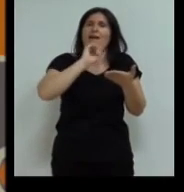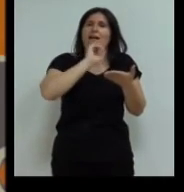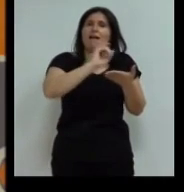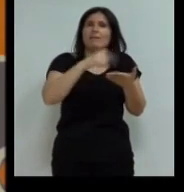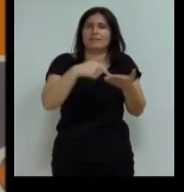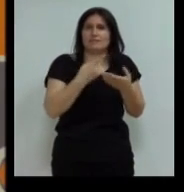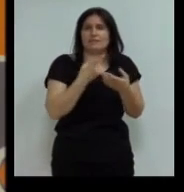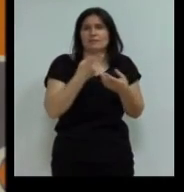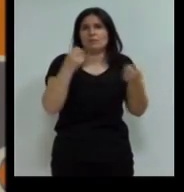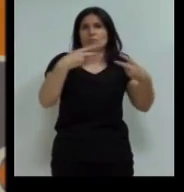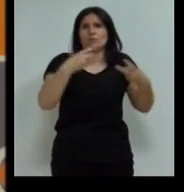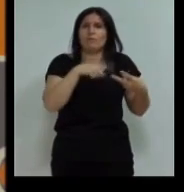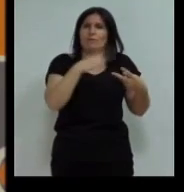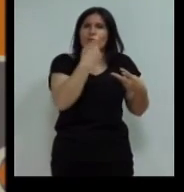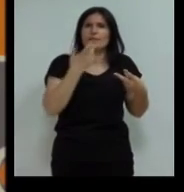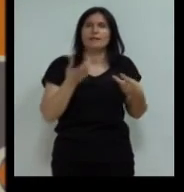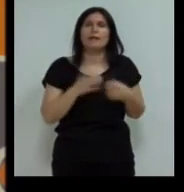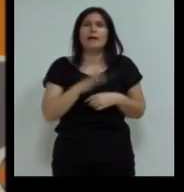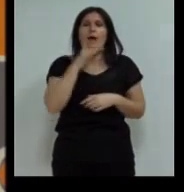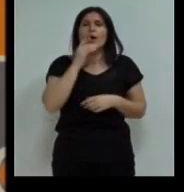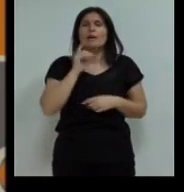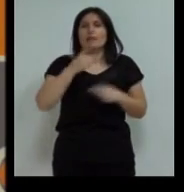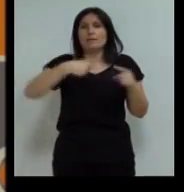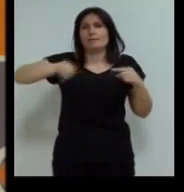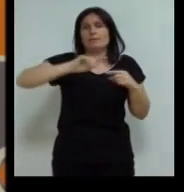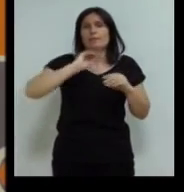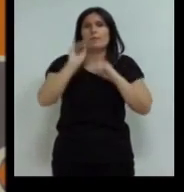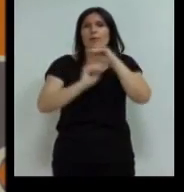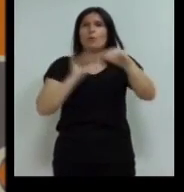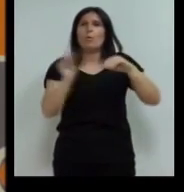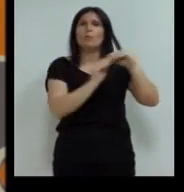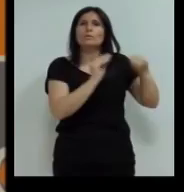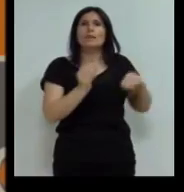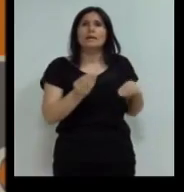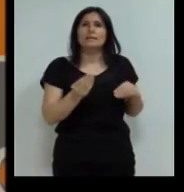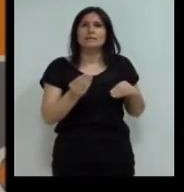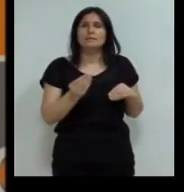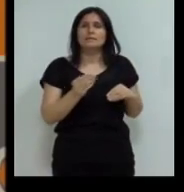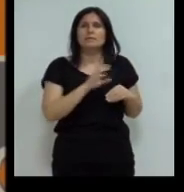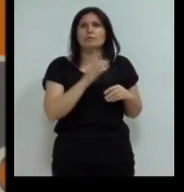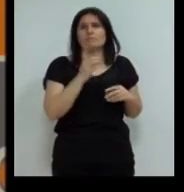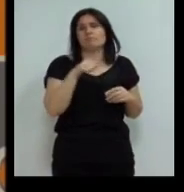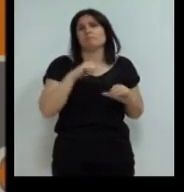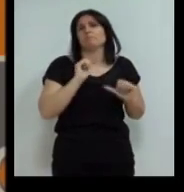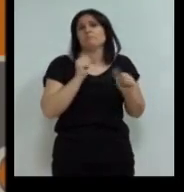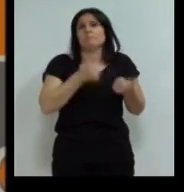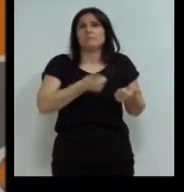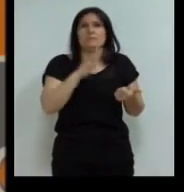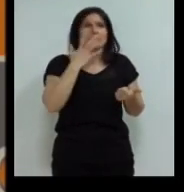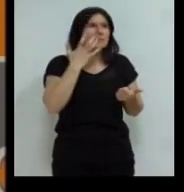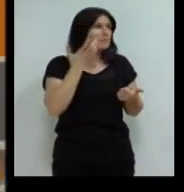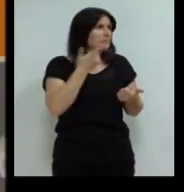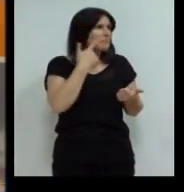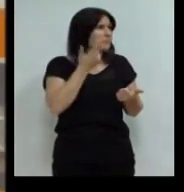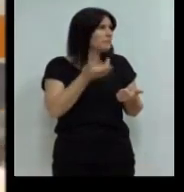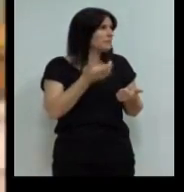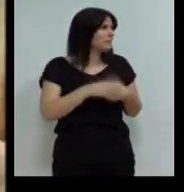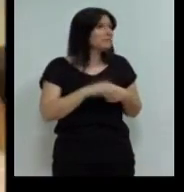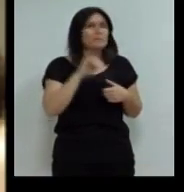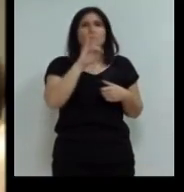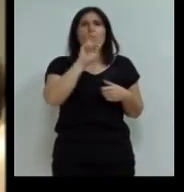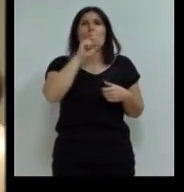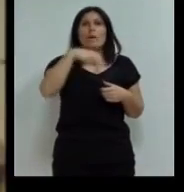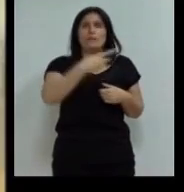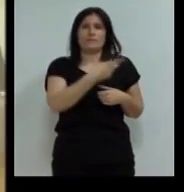la ronda de preguntas. A ver, de preguntas no, de frases. ¿Con qué os quedaríais? Empezamos, pues, por a ver, José Manuel. Pues nada,